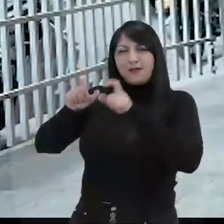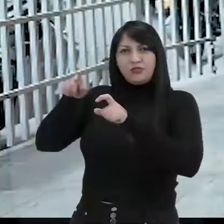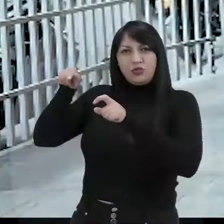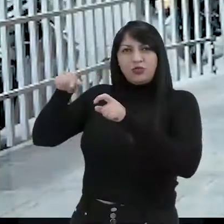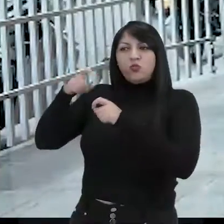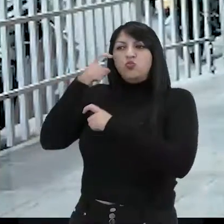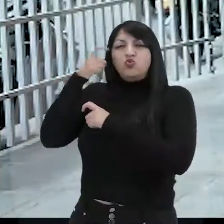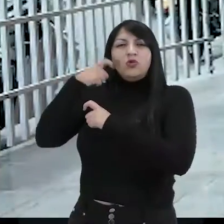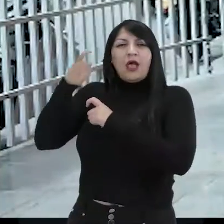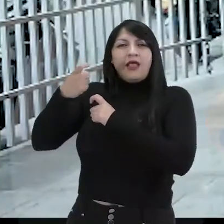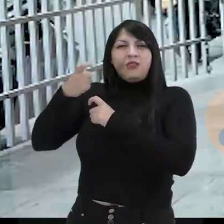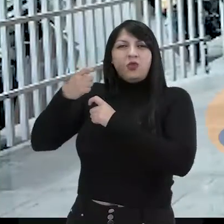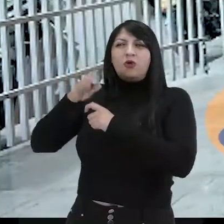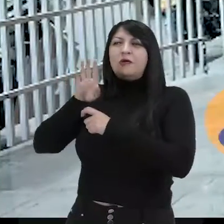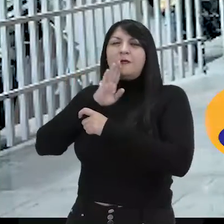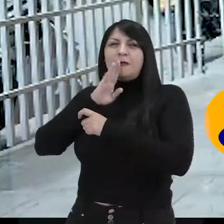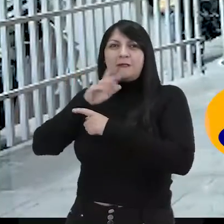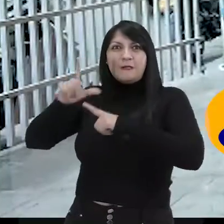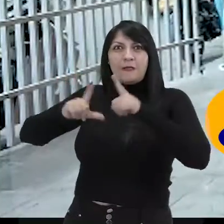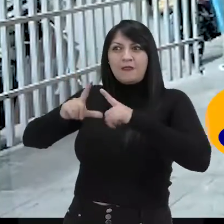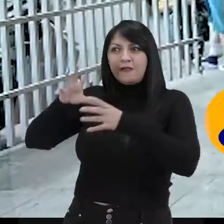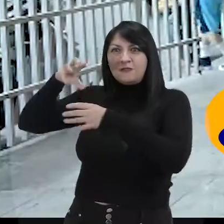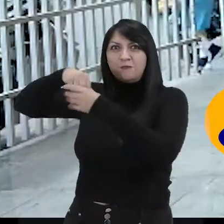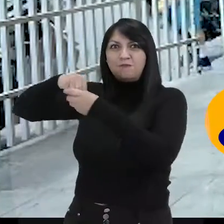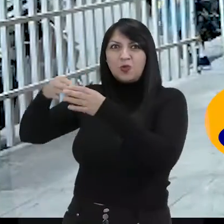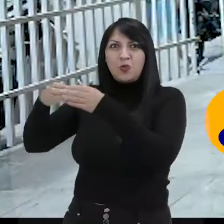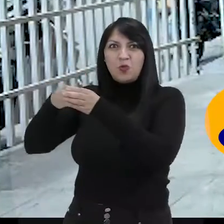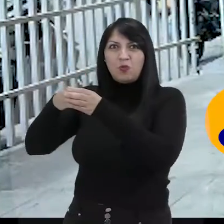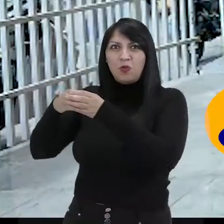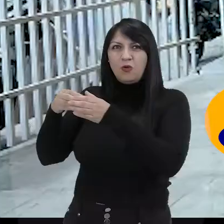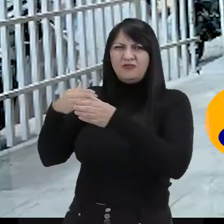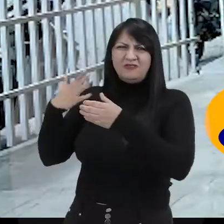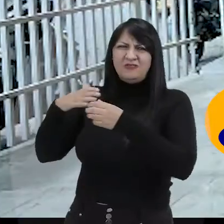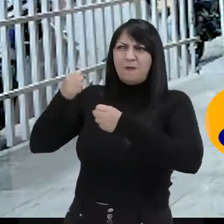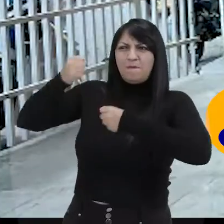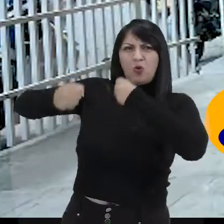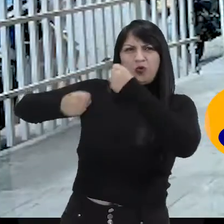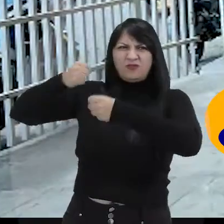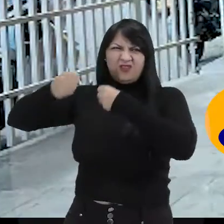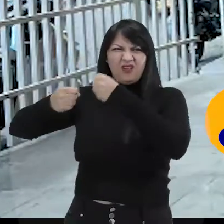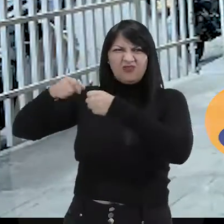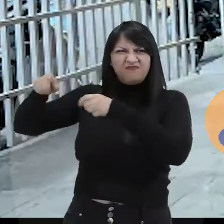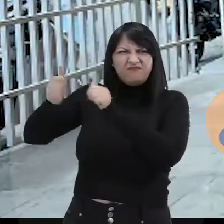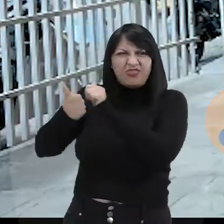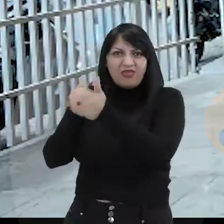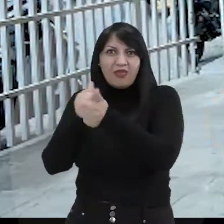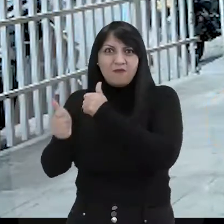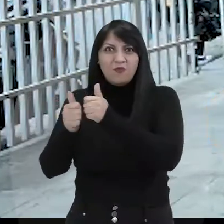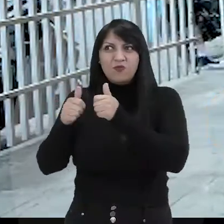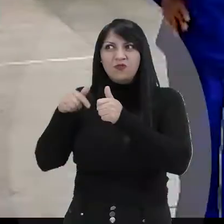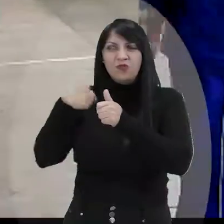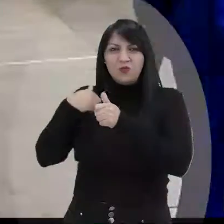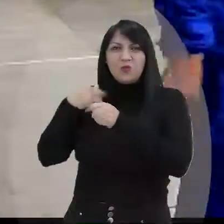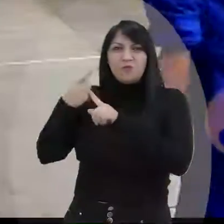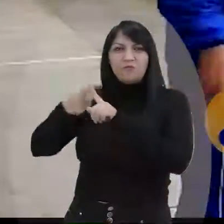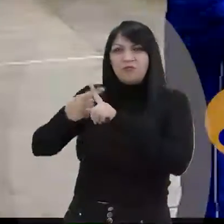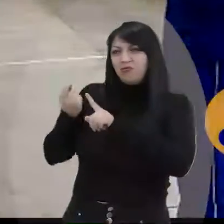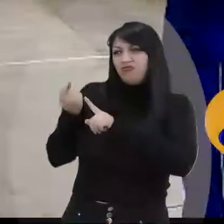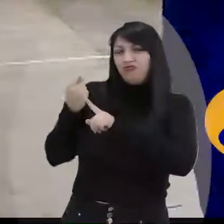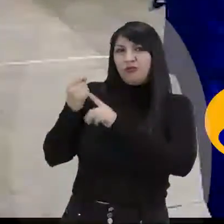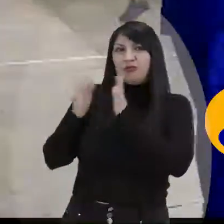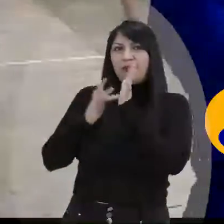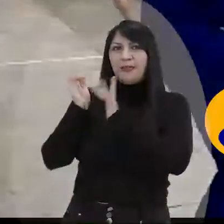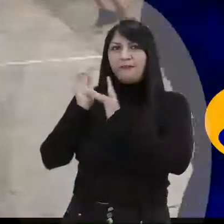Buscando nuevas estrellas, boxeadores del mañana, ya dimos unos triunfos en este mes de